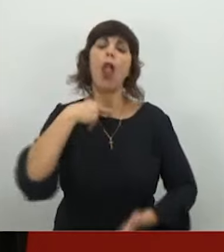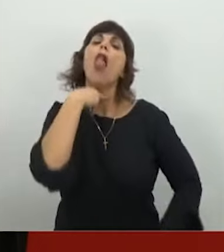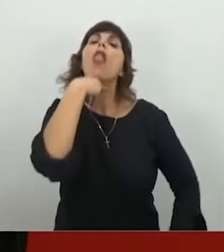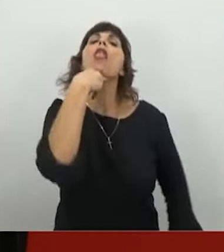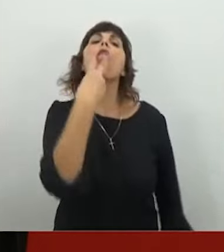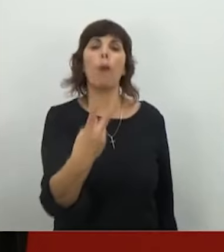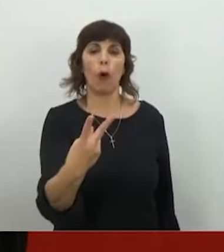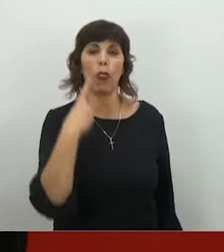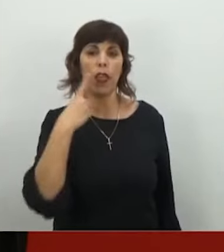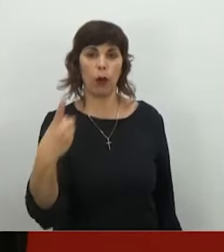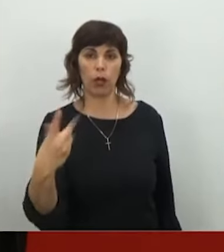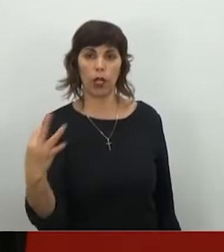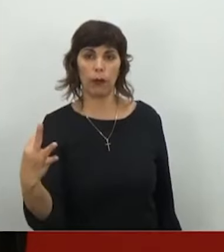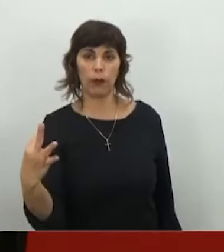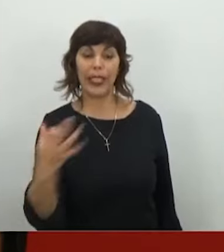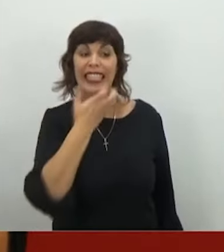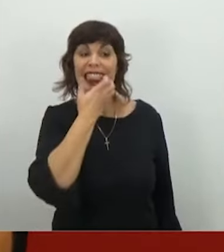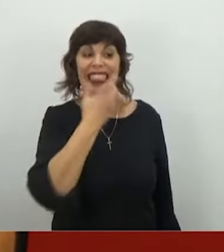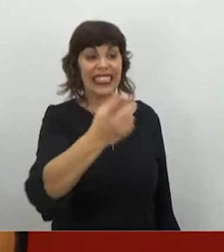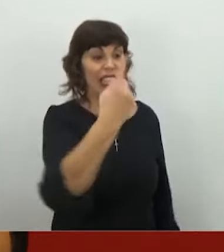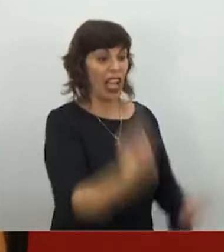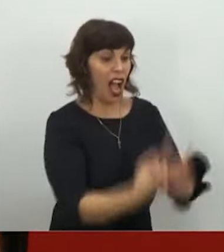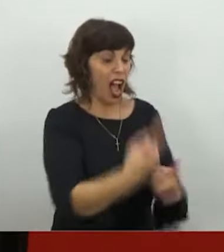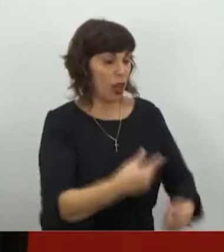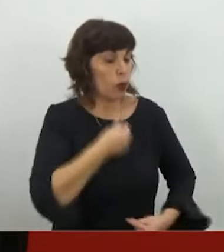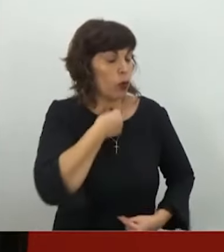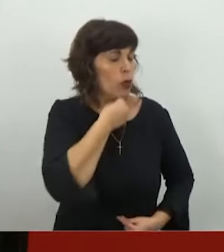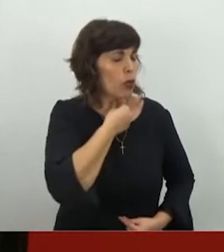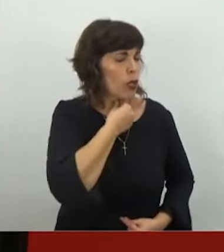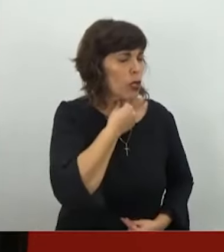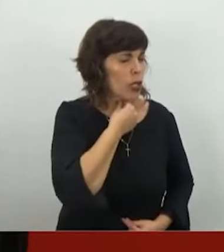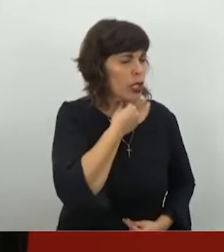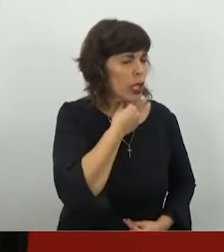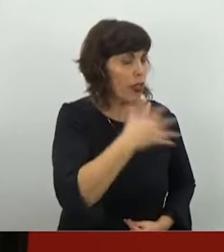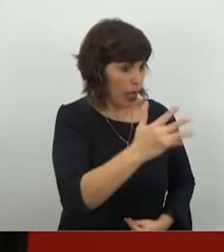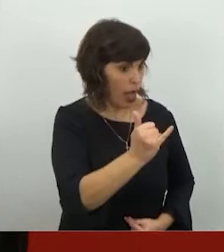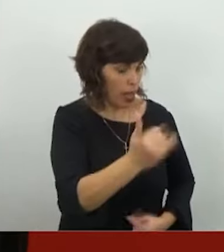diciendo: si alguno tiene sed, que venga a mí y que beba.